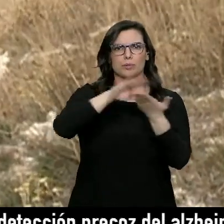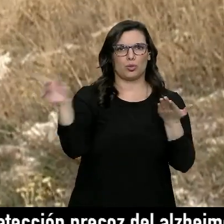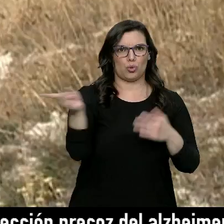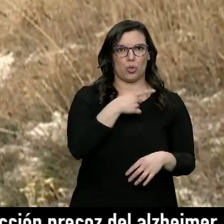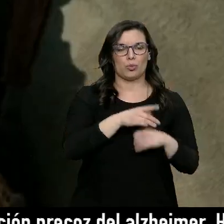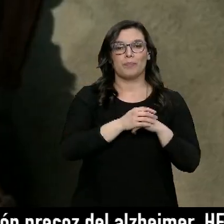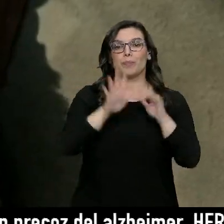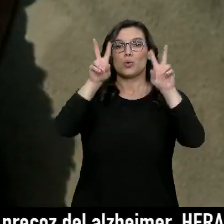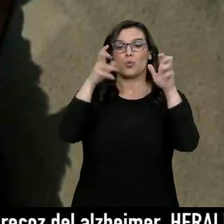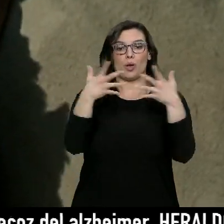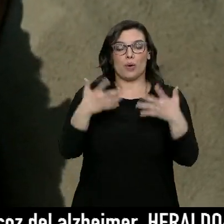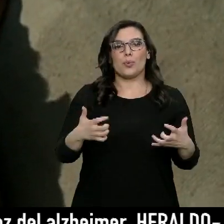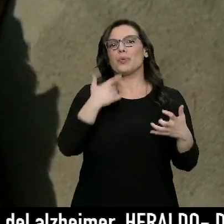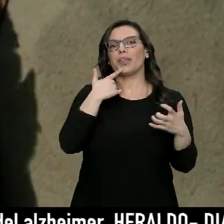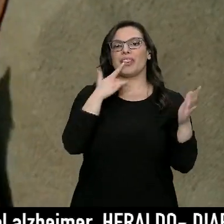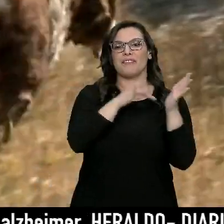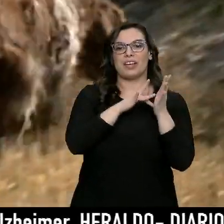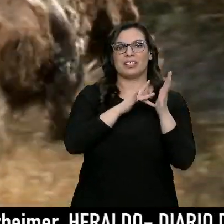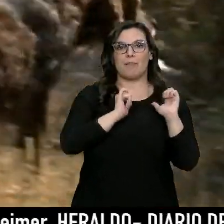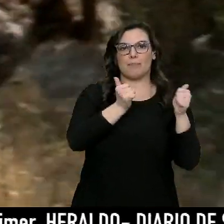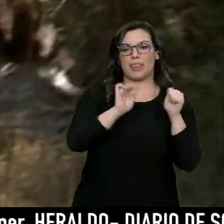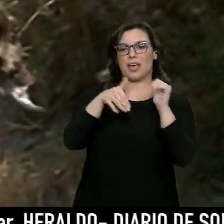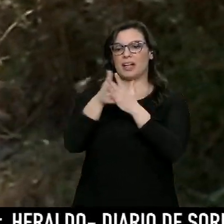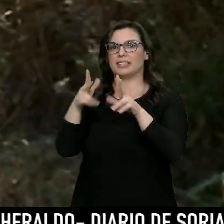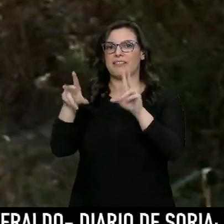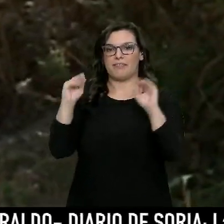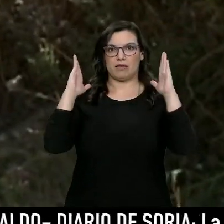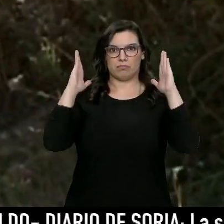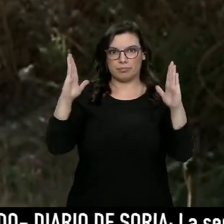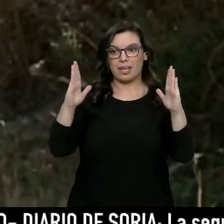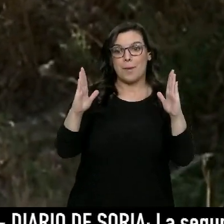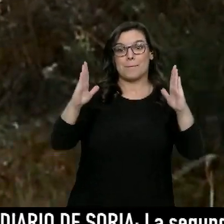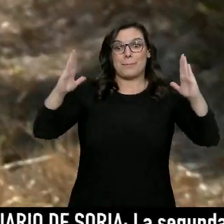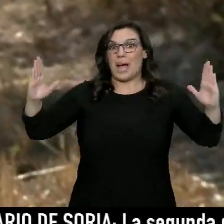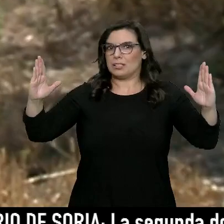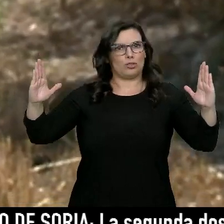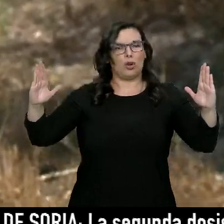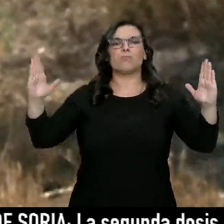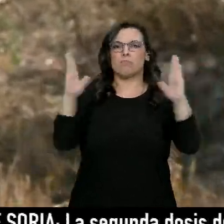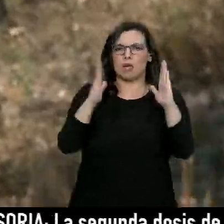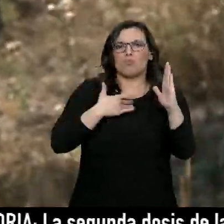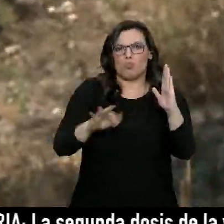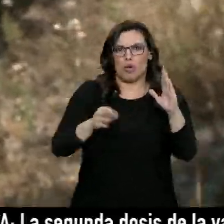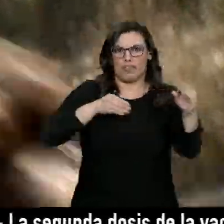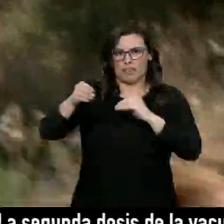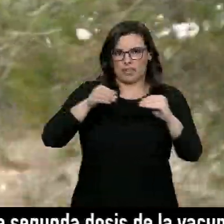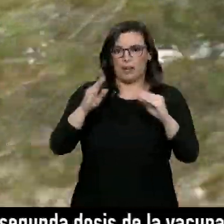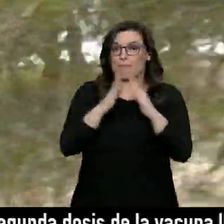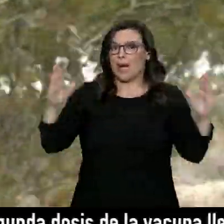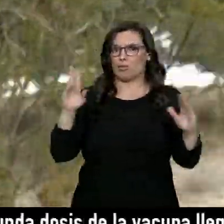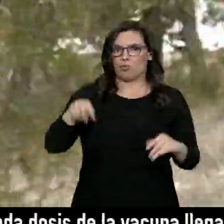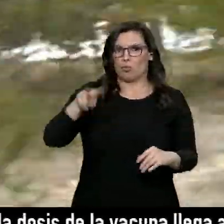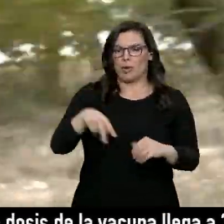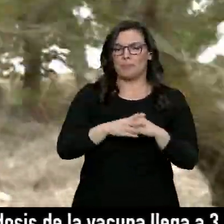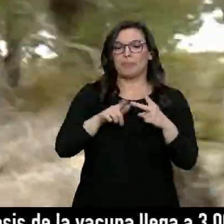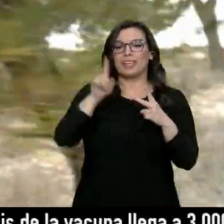texto establecerá el calendario en el que se podrá cazar, que nunca podrá ampliarse, pero sí reducirse. También contempla una nueva